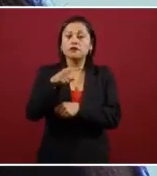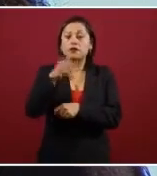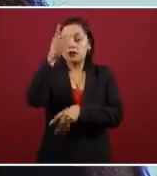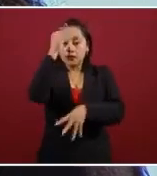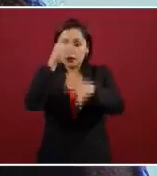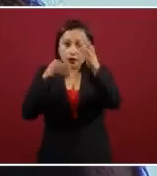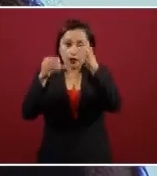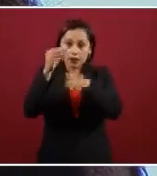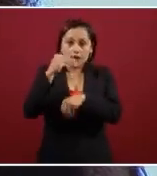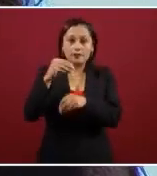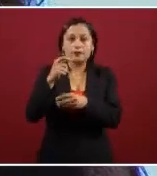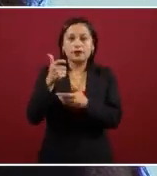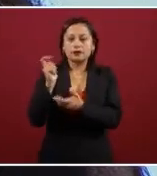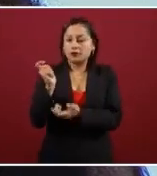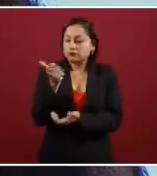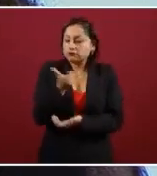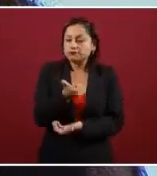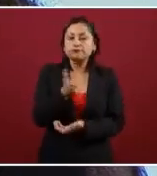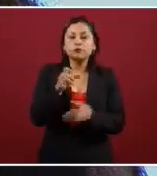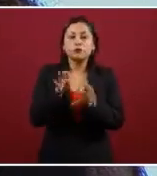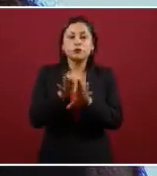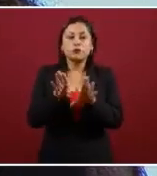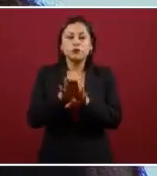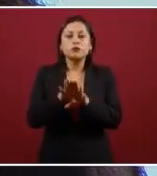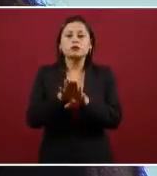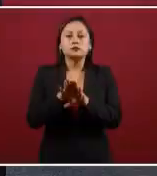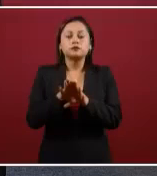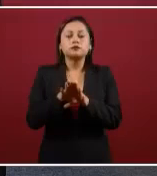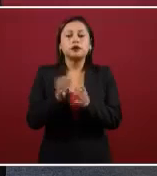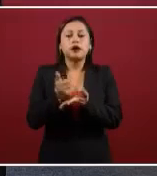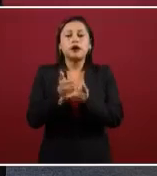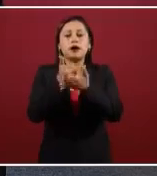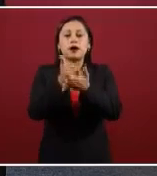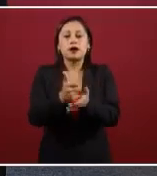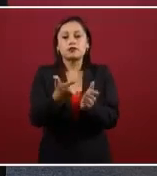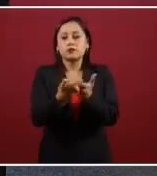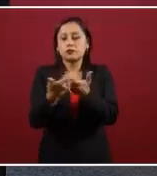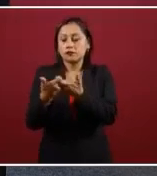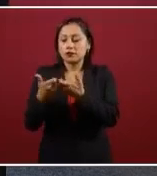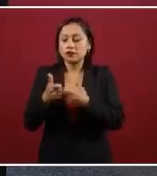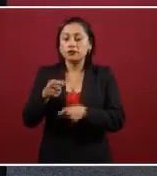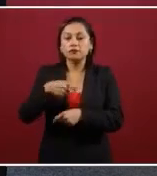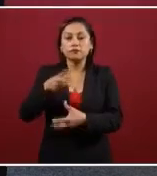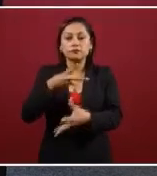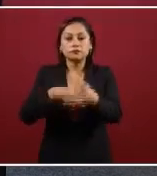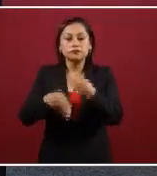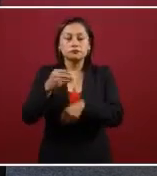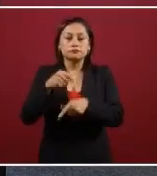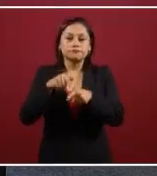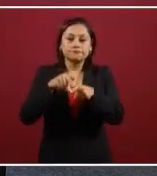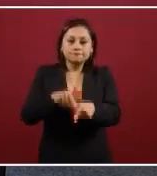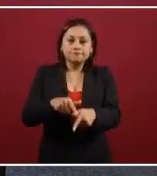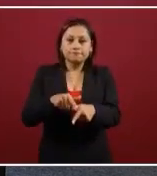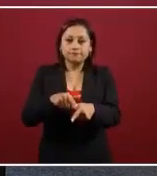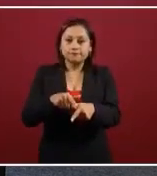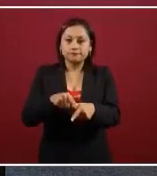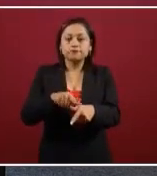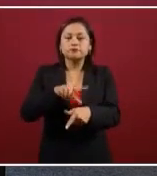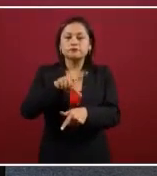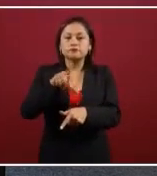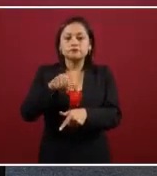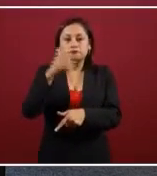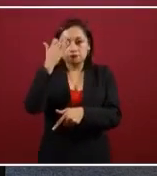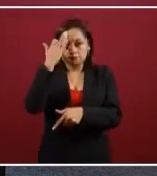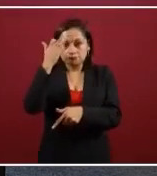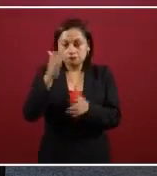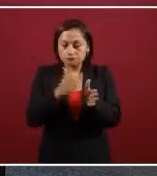a lo siguiente, a dar valor agregado con cooperativas de producción y transformación. Eso lo vamos a ver en el tiempo, y en el